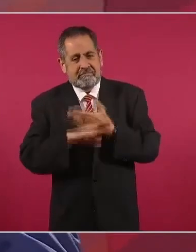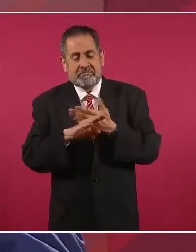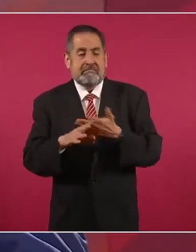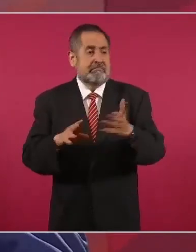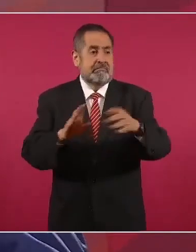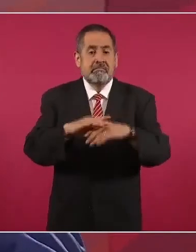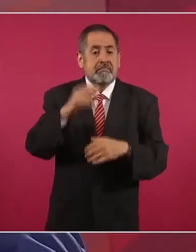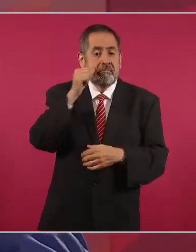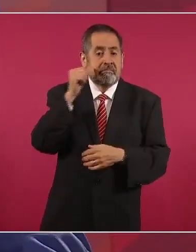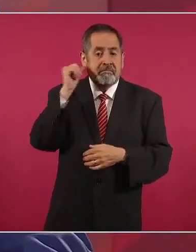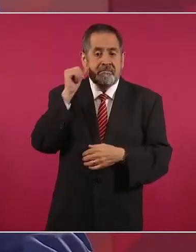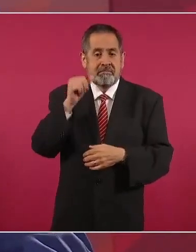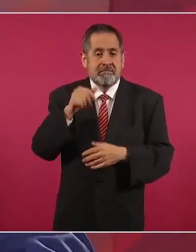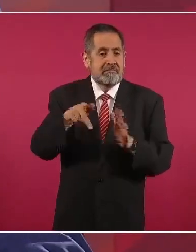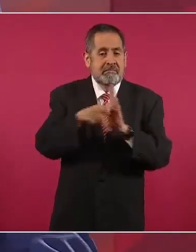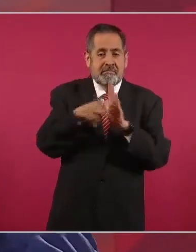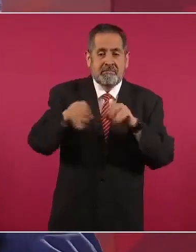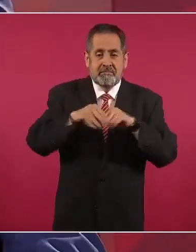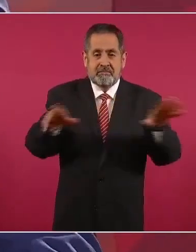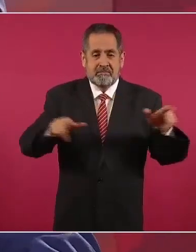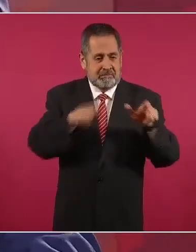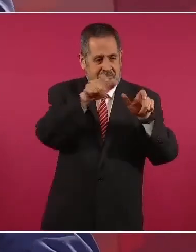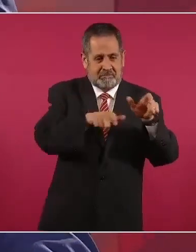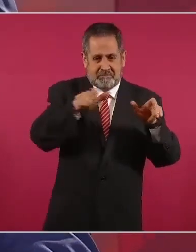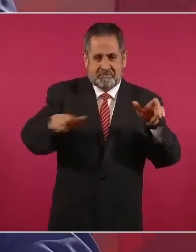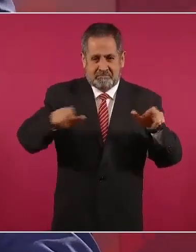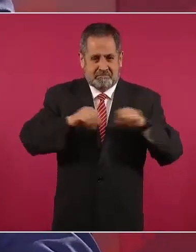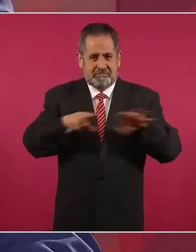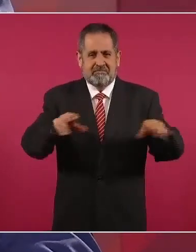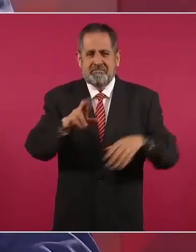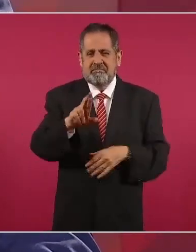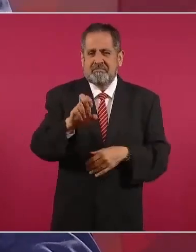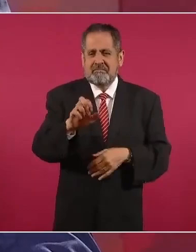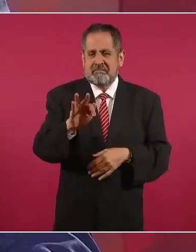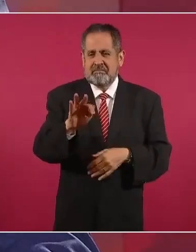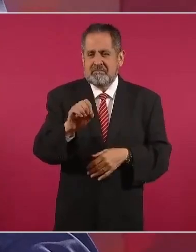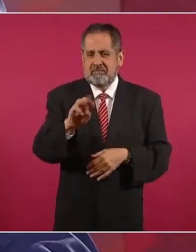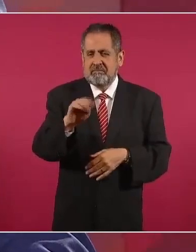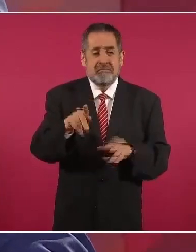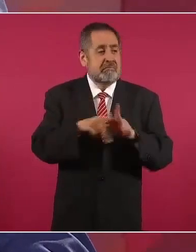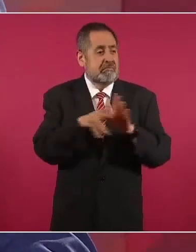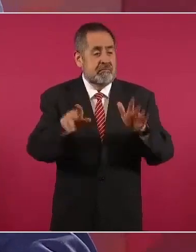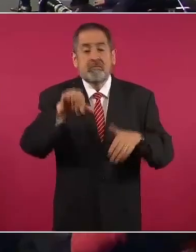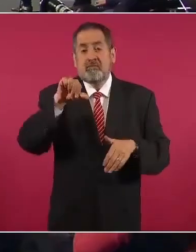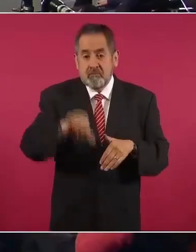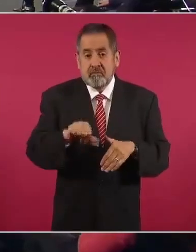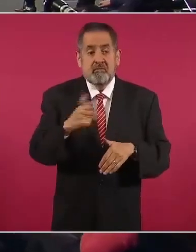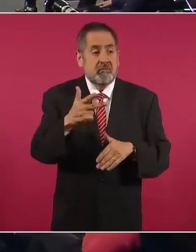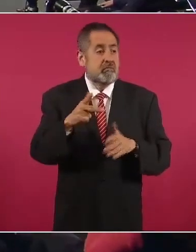Ayer 8 columnas en Reforma, hoy 8 columnas en Reforma, y